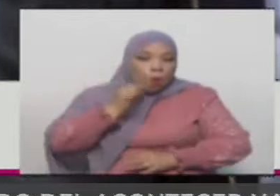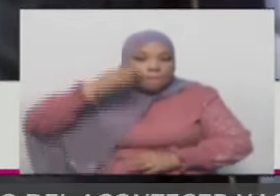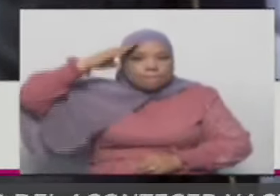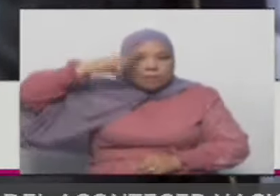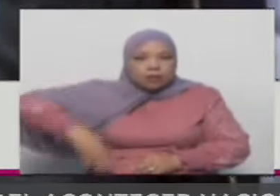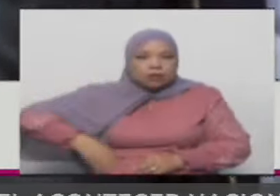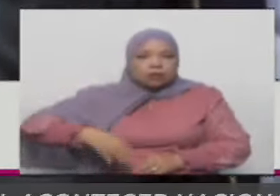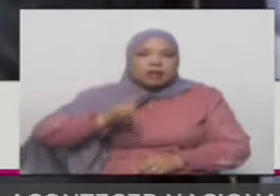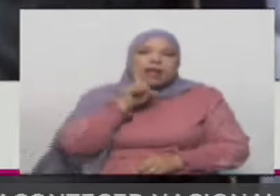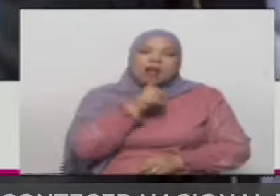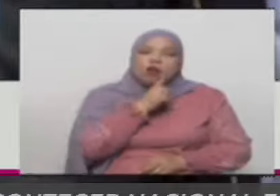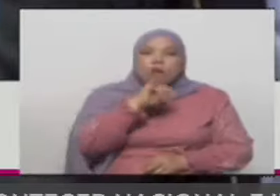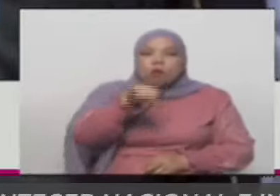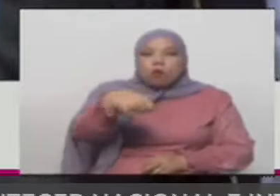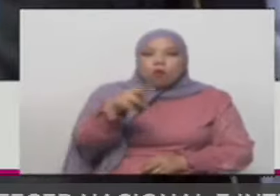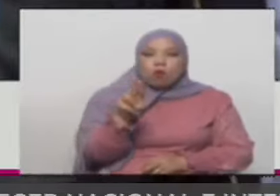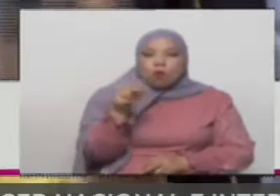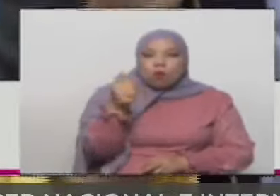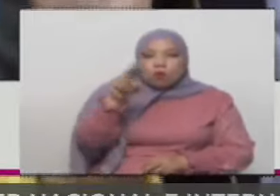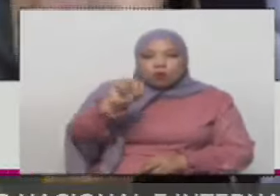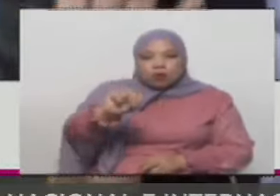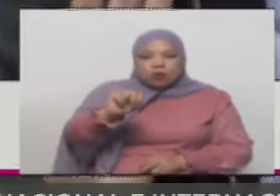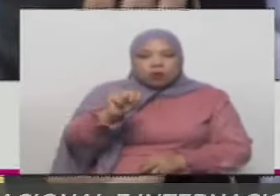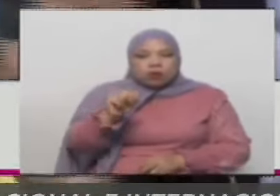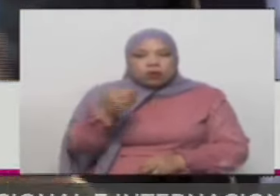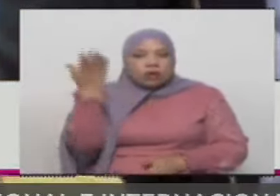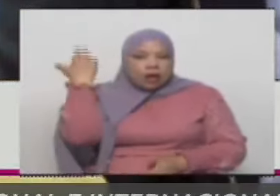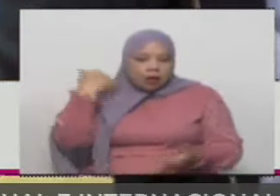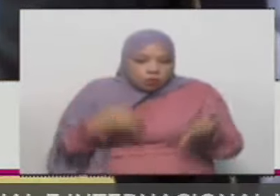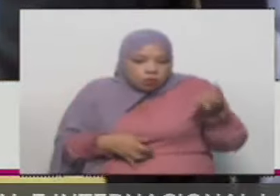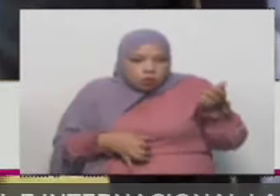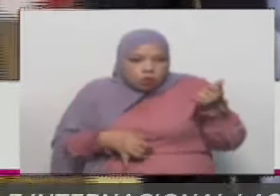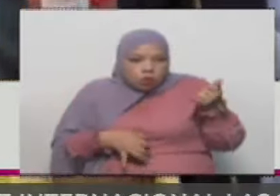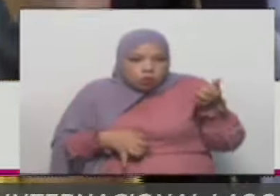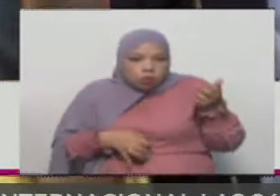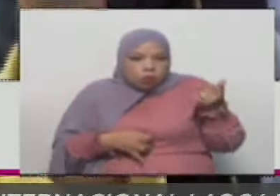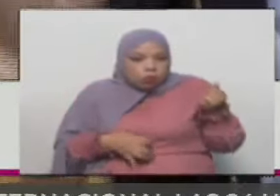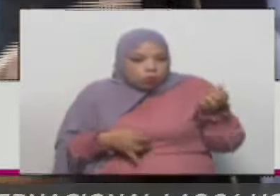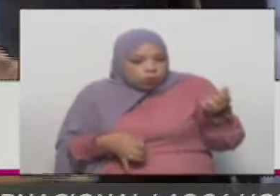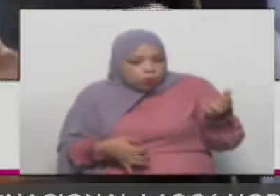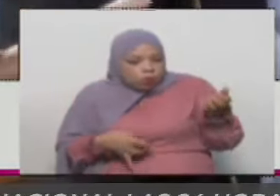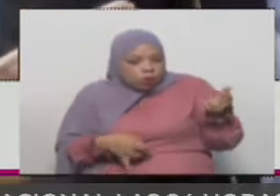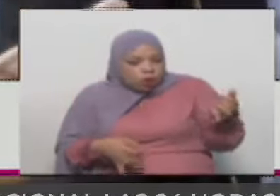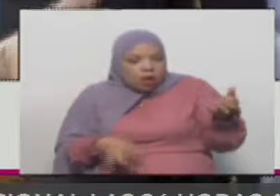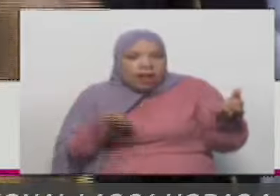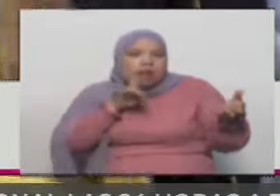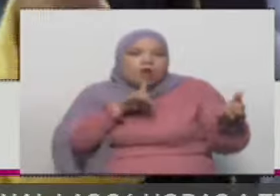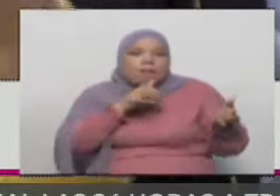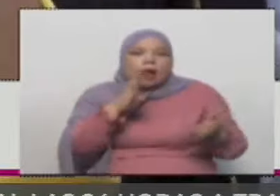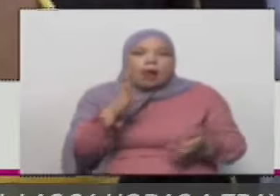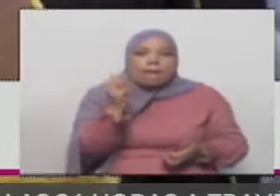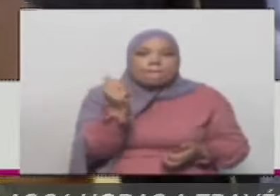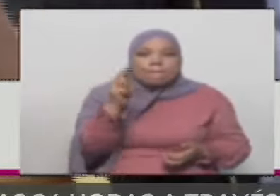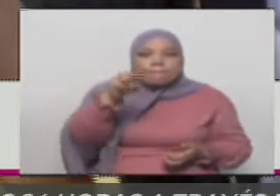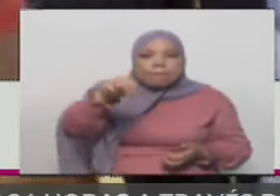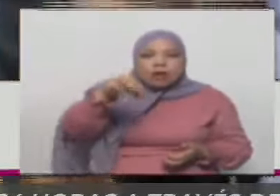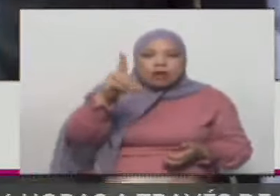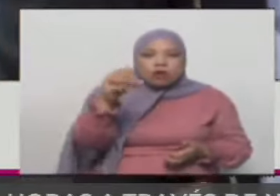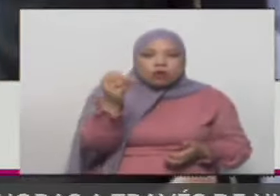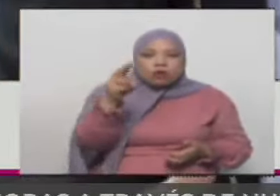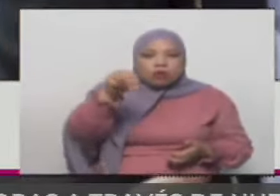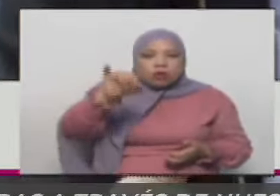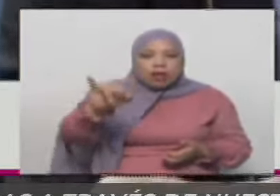Juan Pinto, con su bandola, la bandola, les recuerdo que cuando llegó el 4, la bandola ya tenía